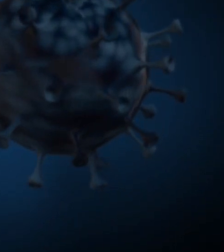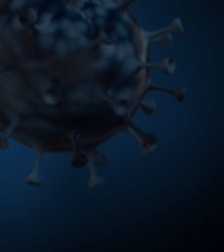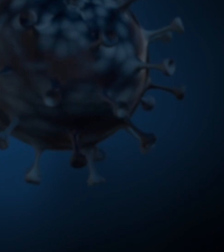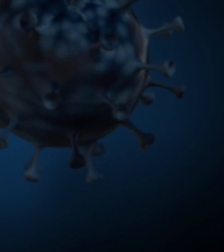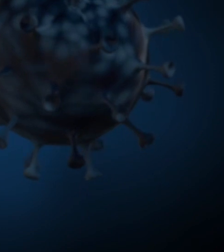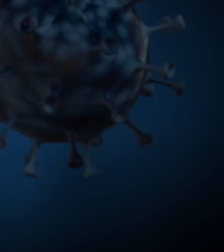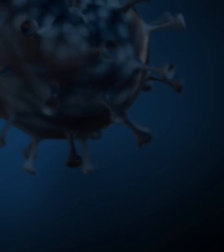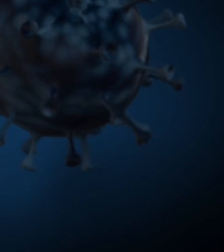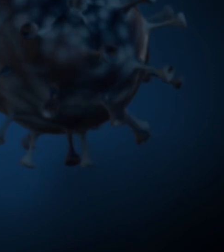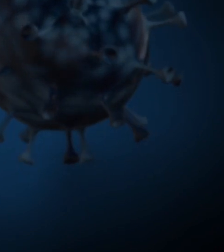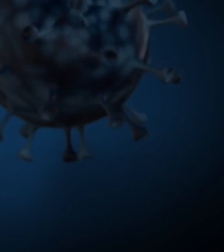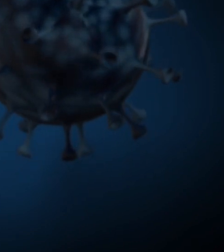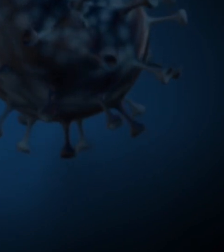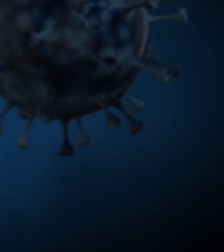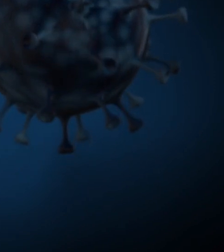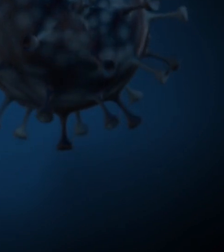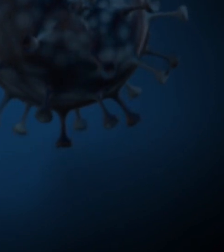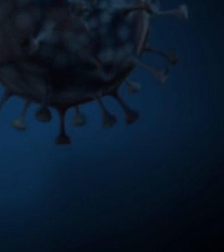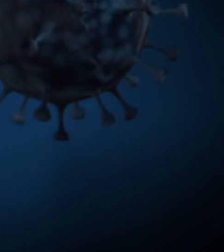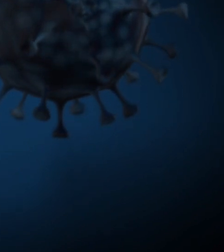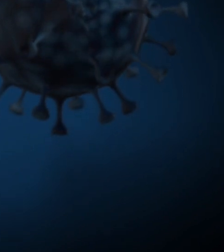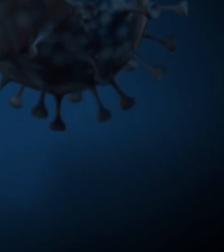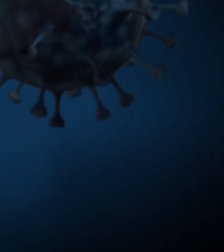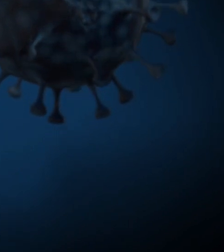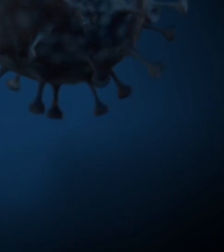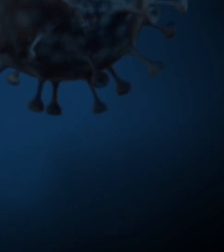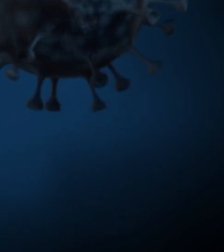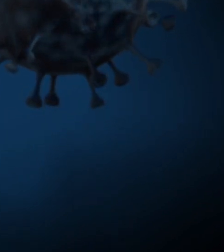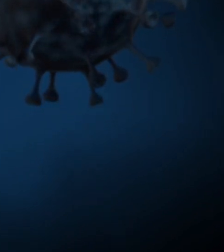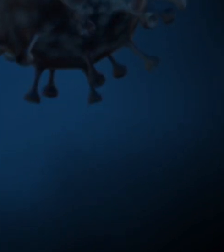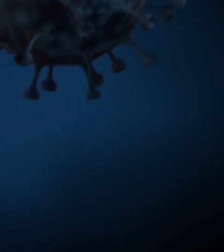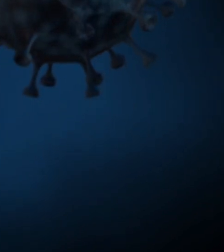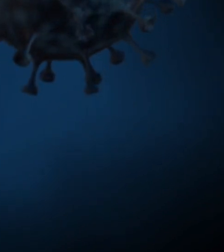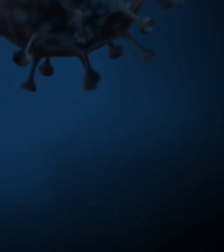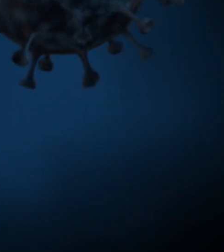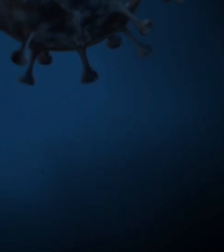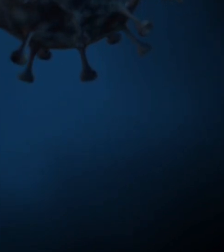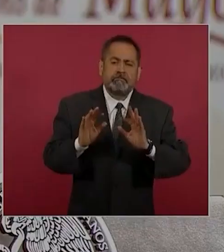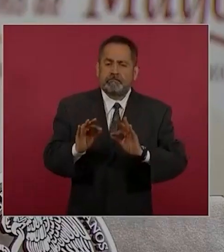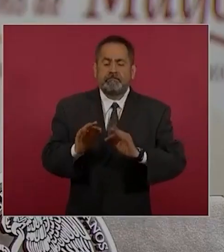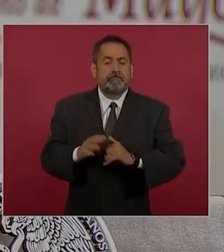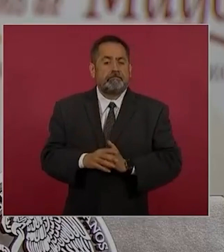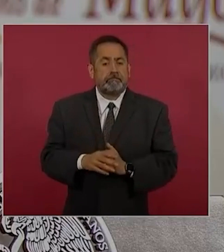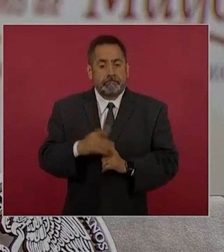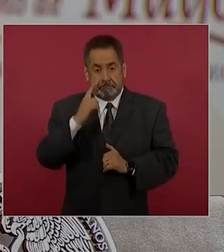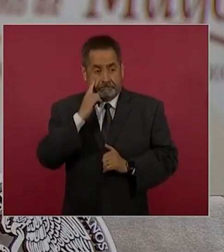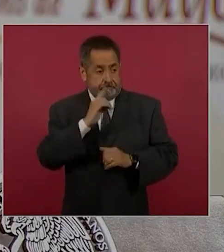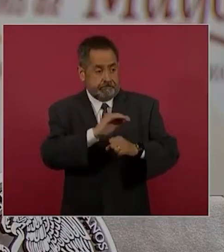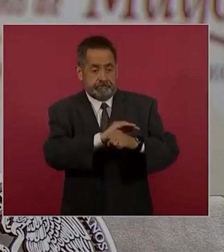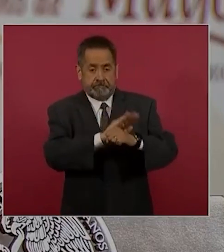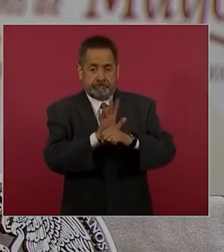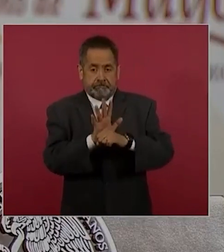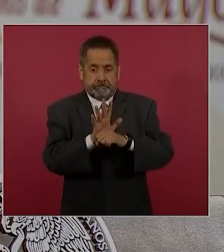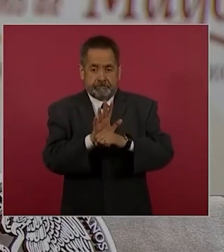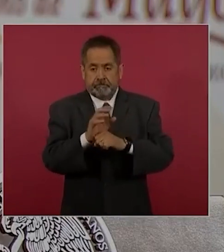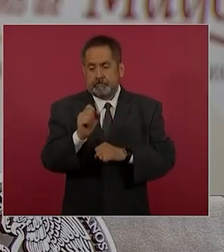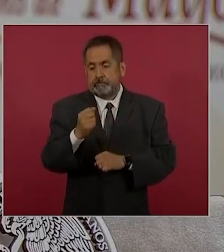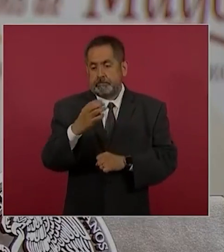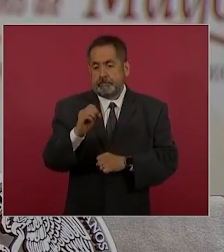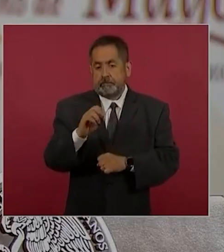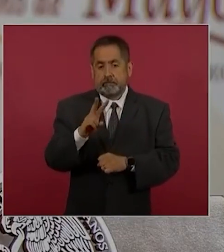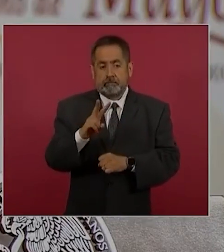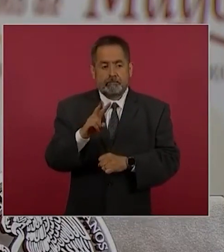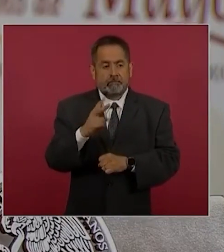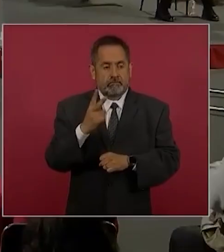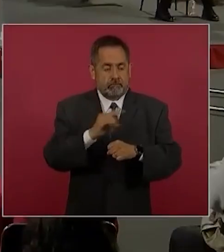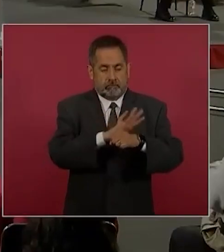importante pasar al estado endémico y vivir con el virus. El funcionario declaró: COVID-19, el virus SARS-CoV-2, no se